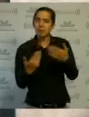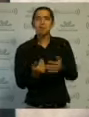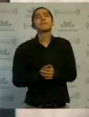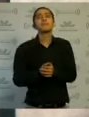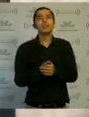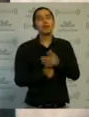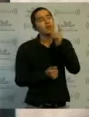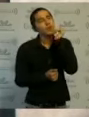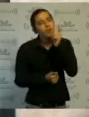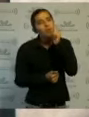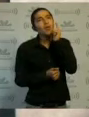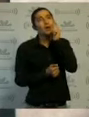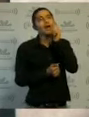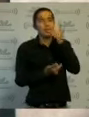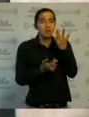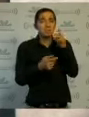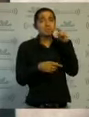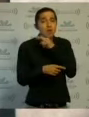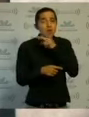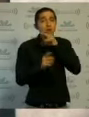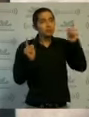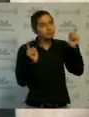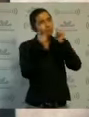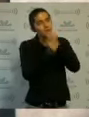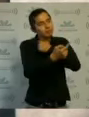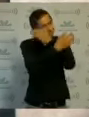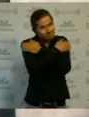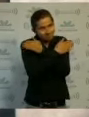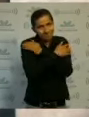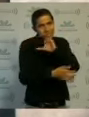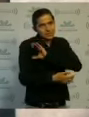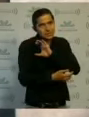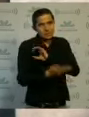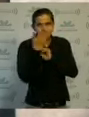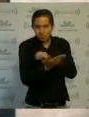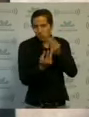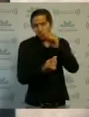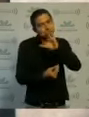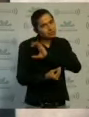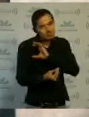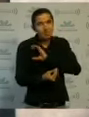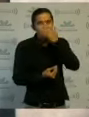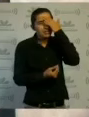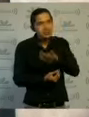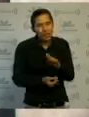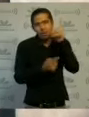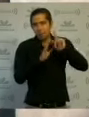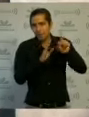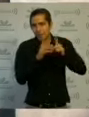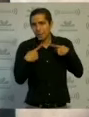Esperamos reencontrarnos pronto. Les mando un abrazo cariñoso, con mucho cariño, como saben,